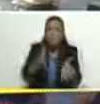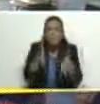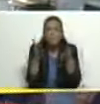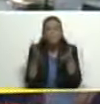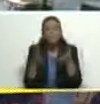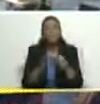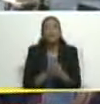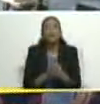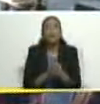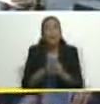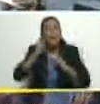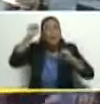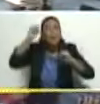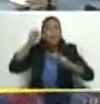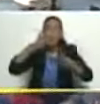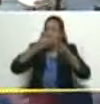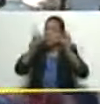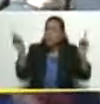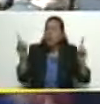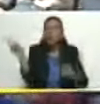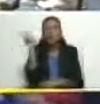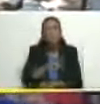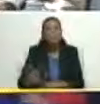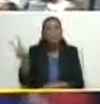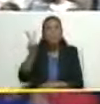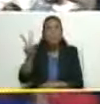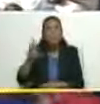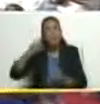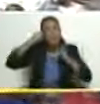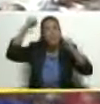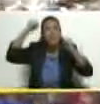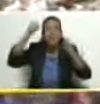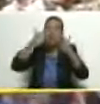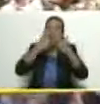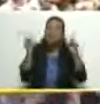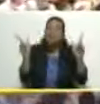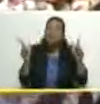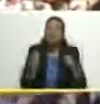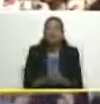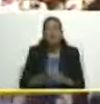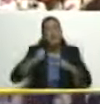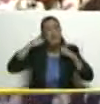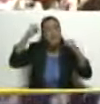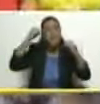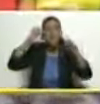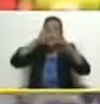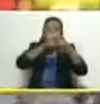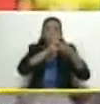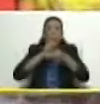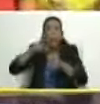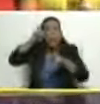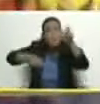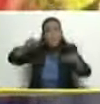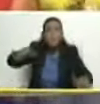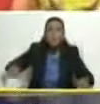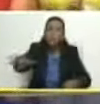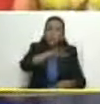victoria. ¡Que viva la democracia venezolana! ¡Que viva la libertad! ¡Que viva la unión del pueblo!